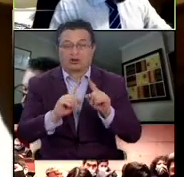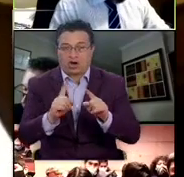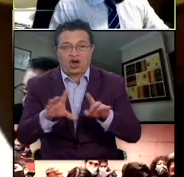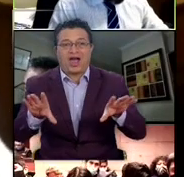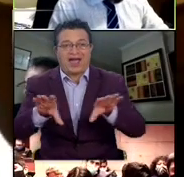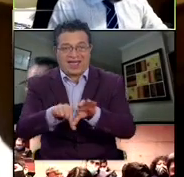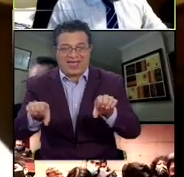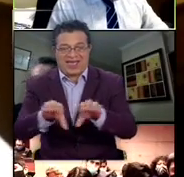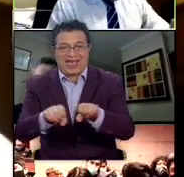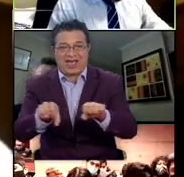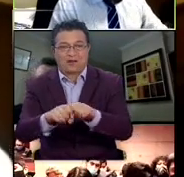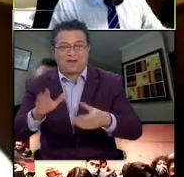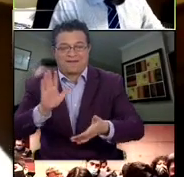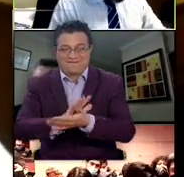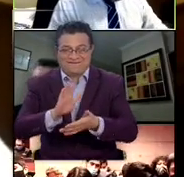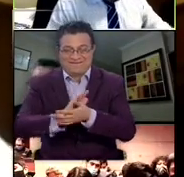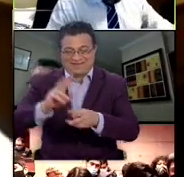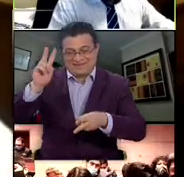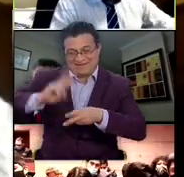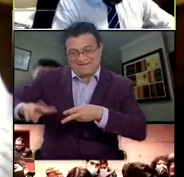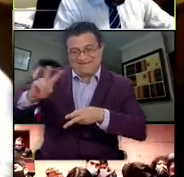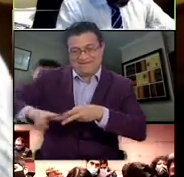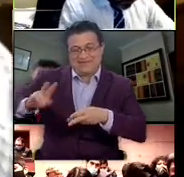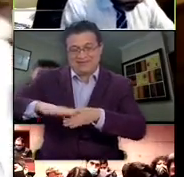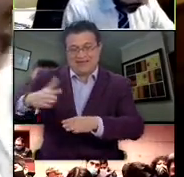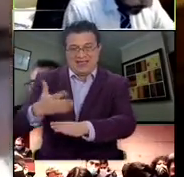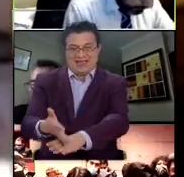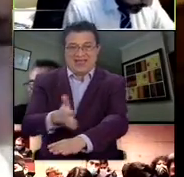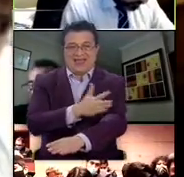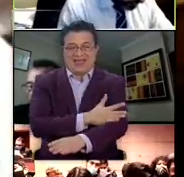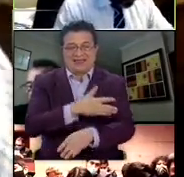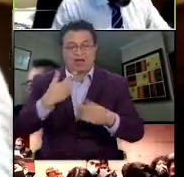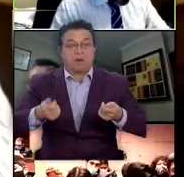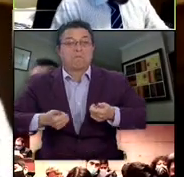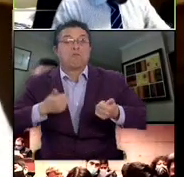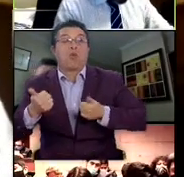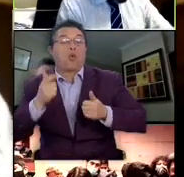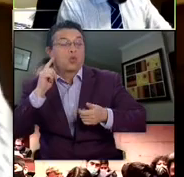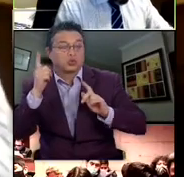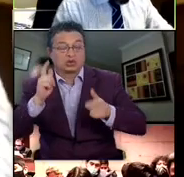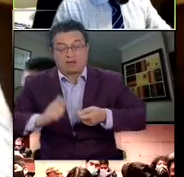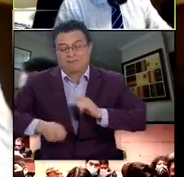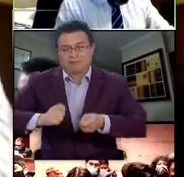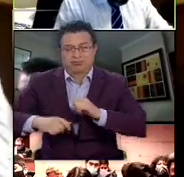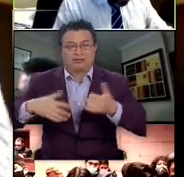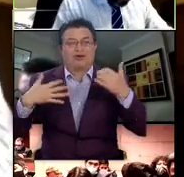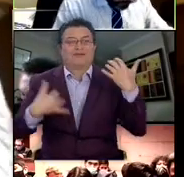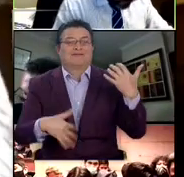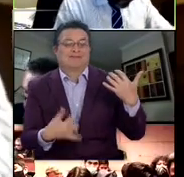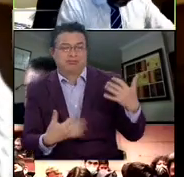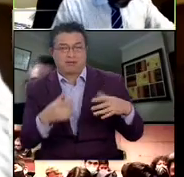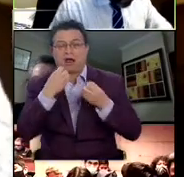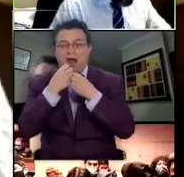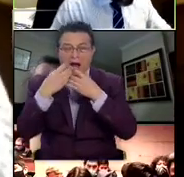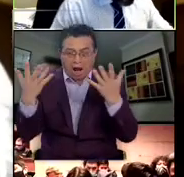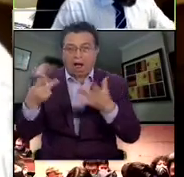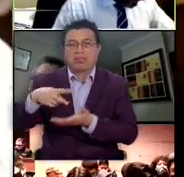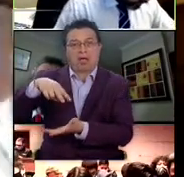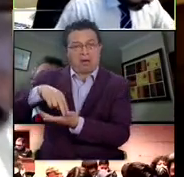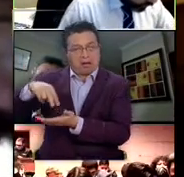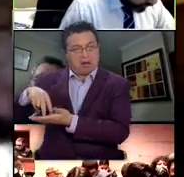una celebración preparada con equipo de música, equipos musicales